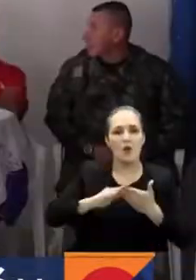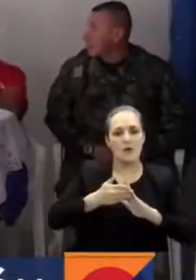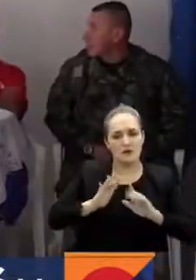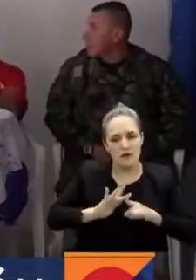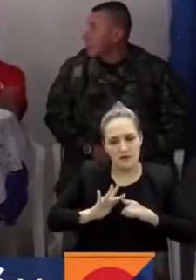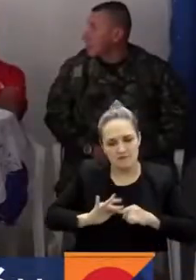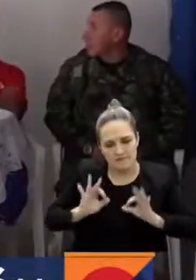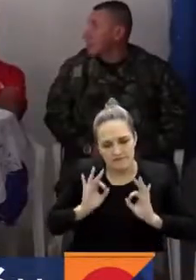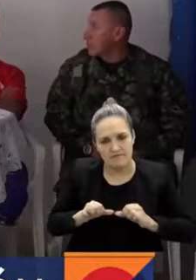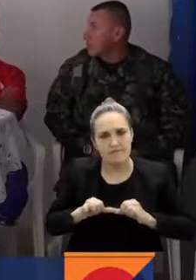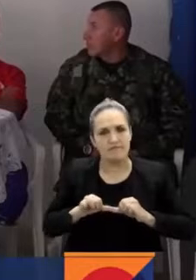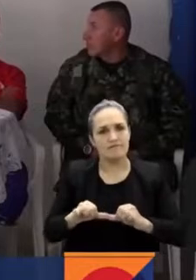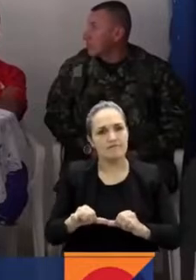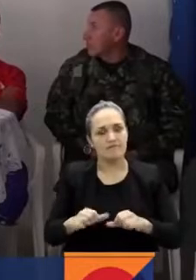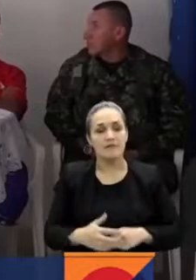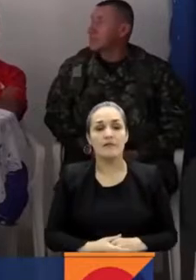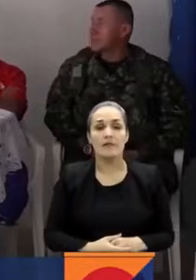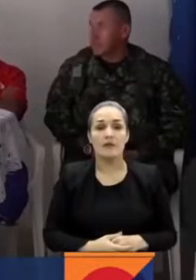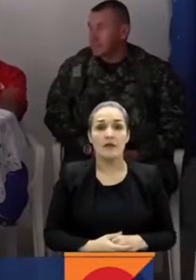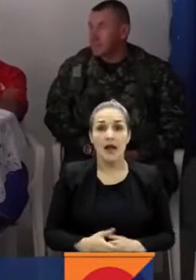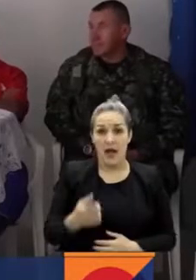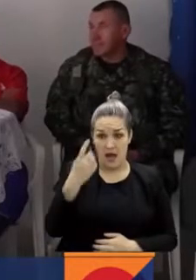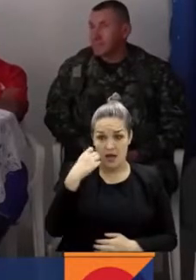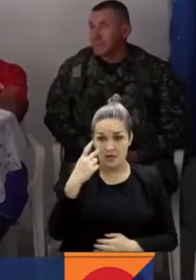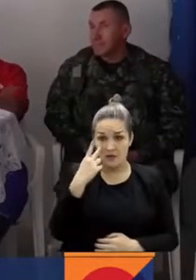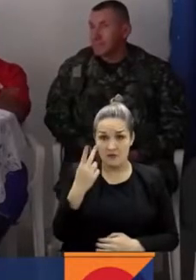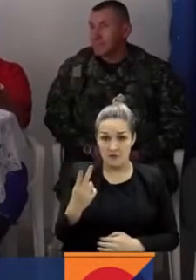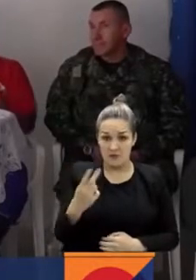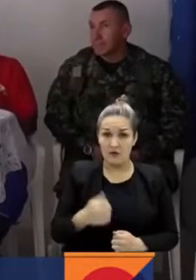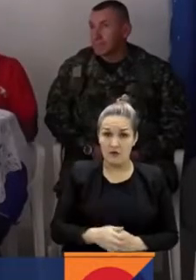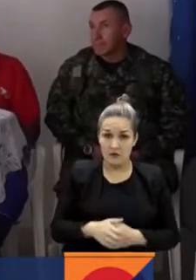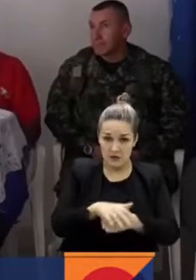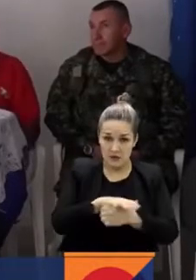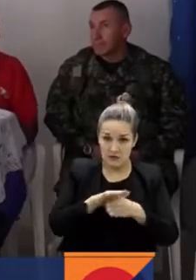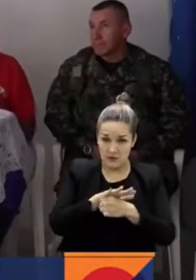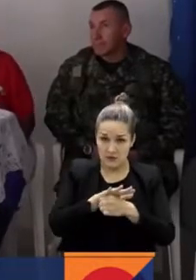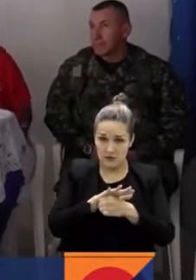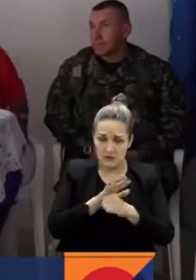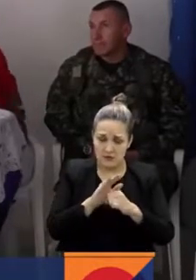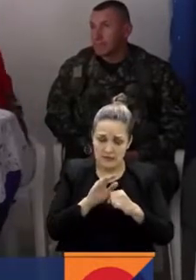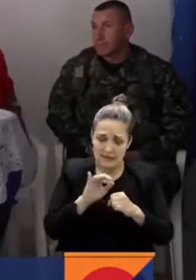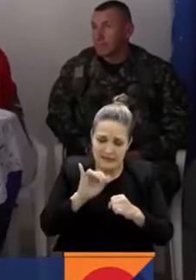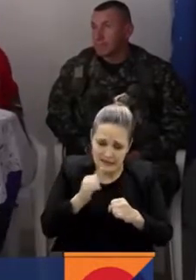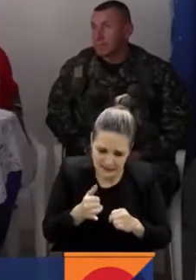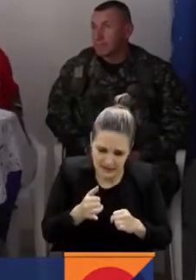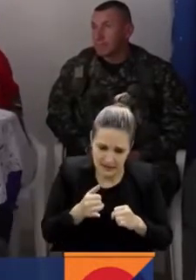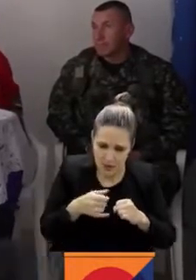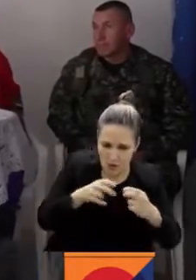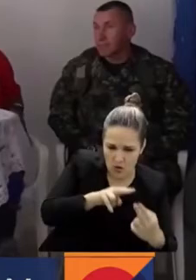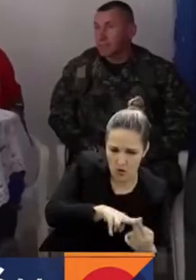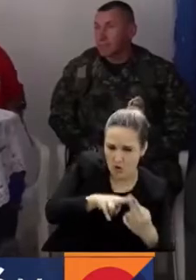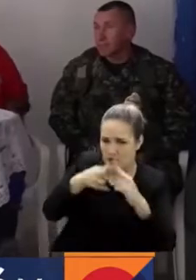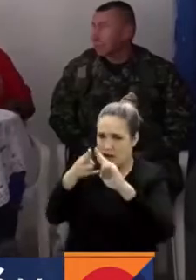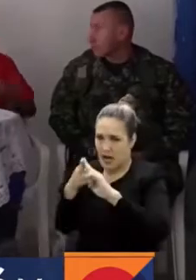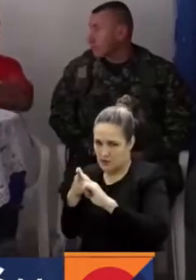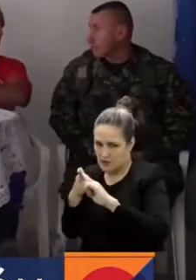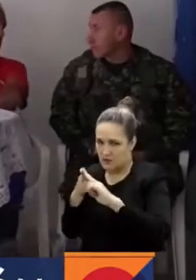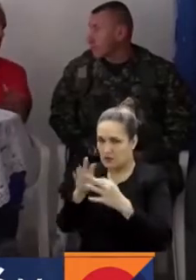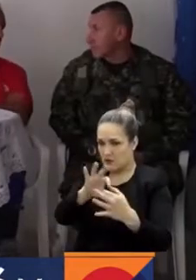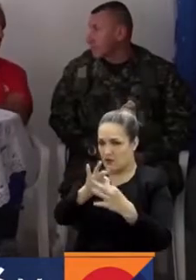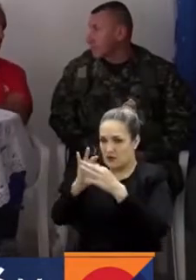En parte, lo que hemos visto ayer tiene que ver, no directamente, pero sí indirectamente, con